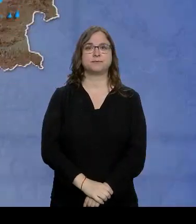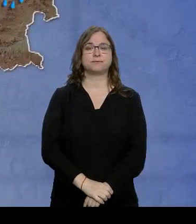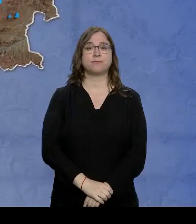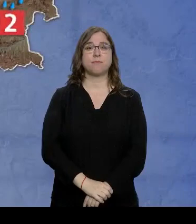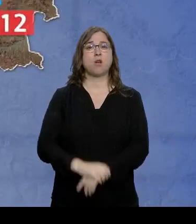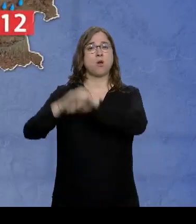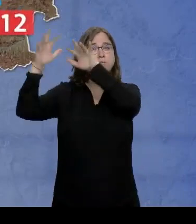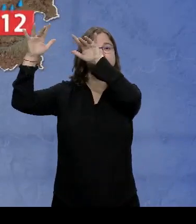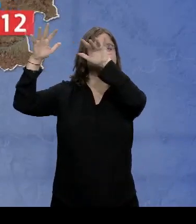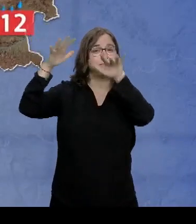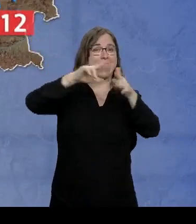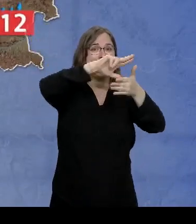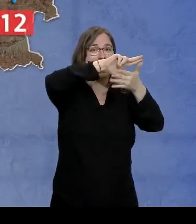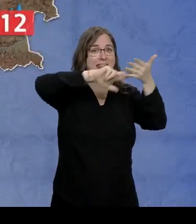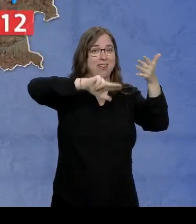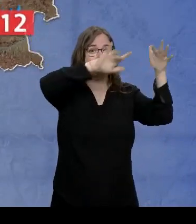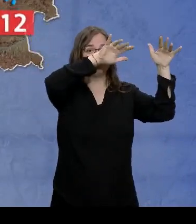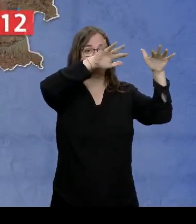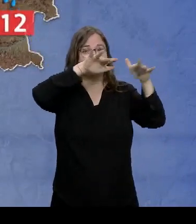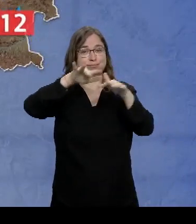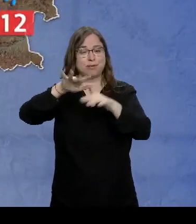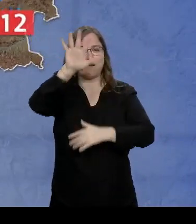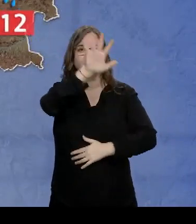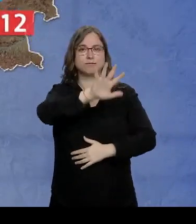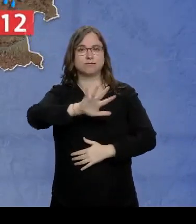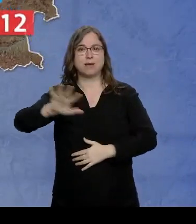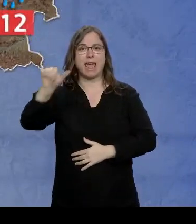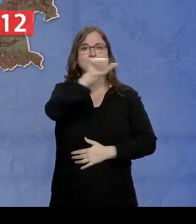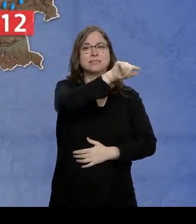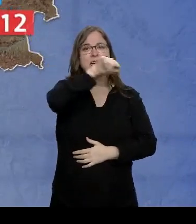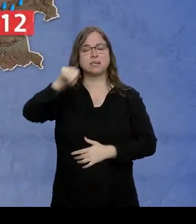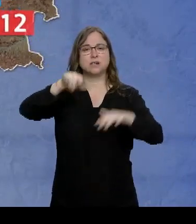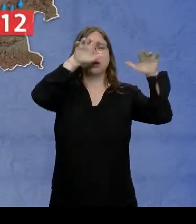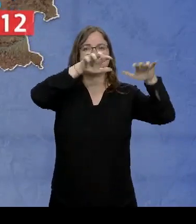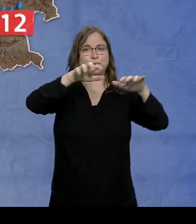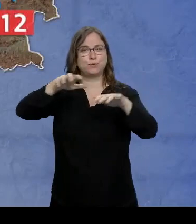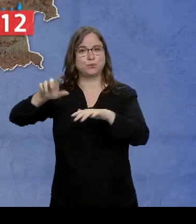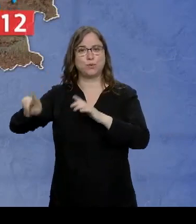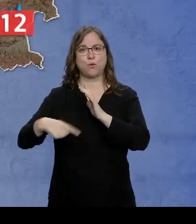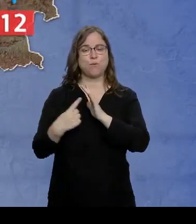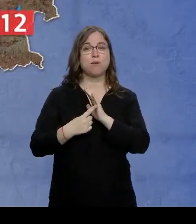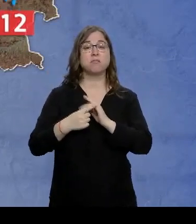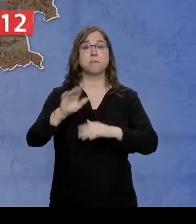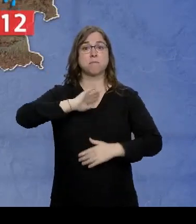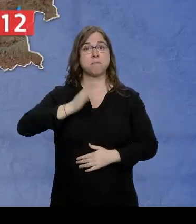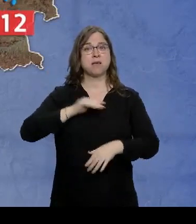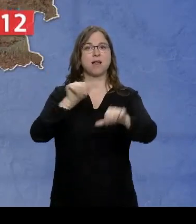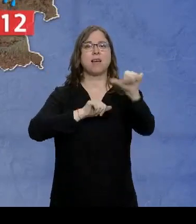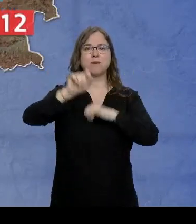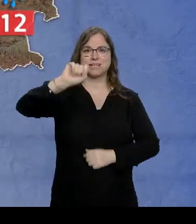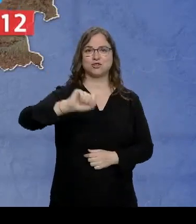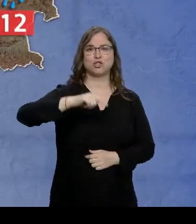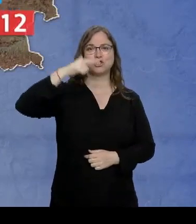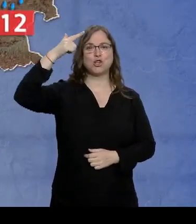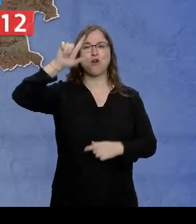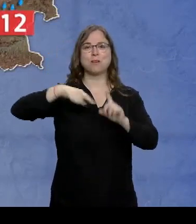Una borrasca que está entrando por Galicia va a recorrer hoy la comunidad de oeste a este, dejando lluvias a su paso. A partir de mañana saldrá el sol